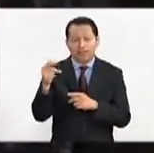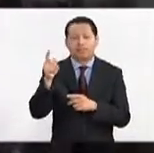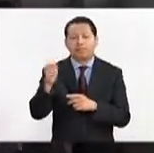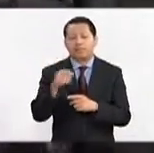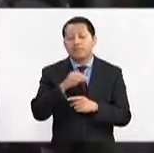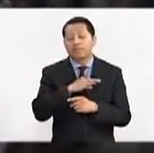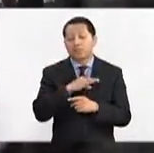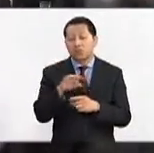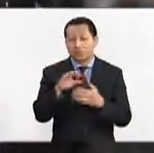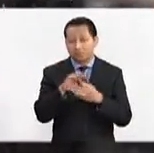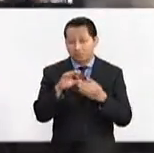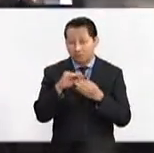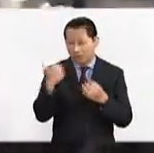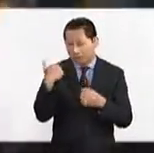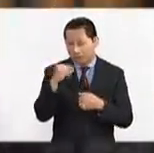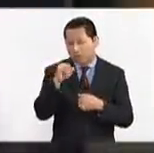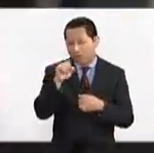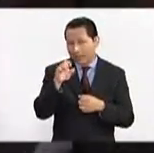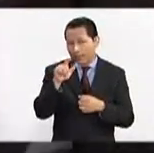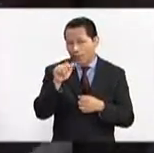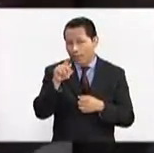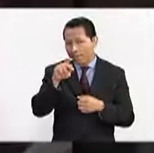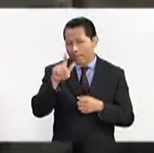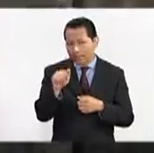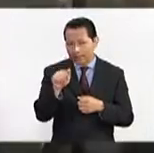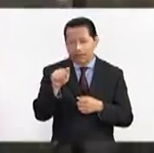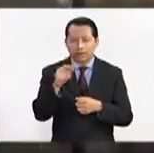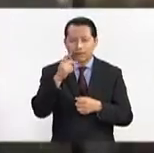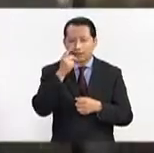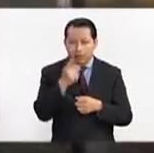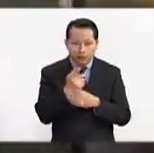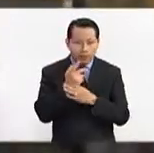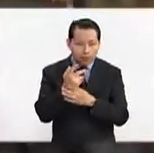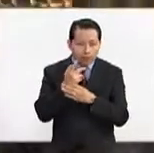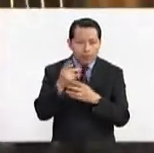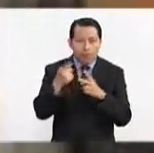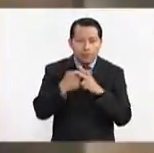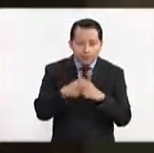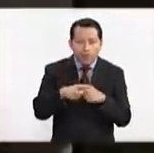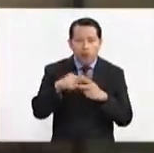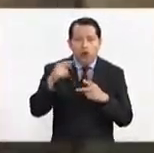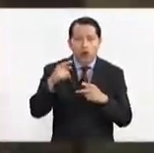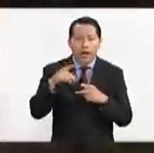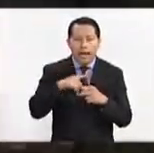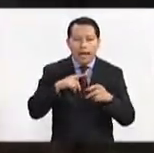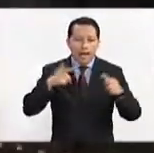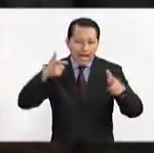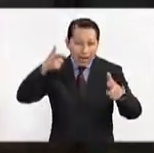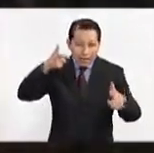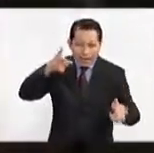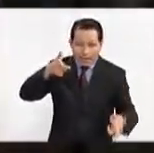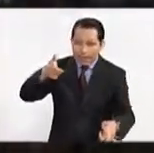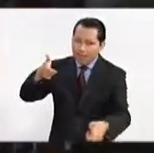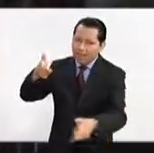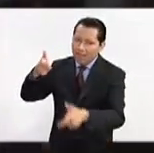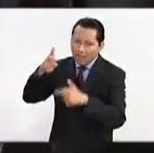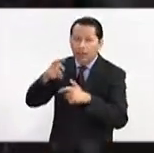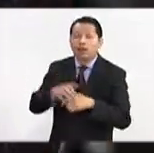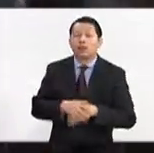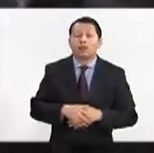nos comentaba José López Zamorano, comenzó a disparar con este rifle ante la multitud. Un